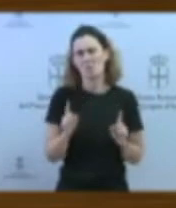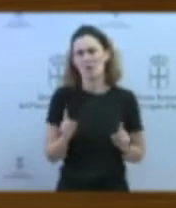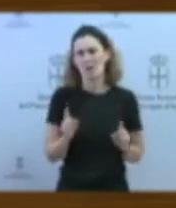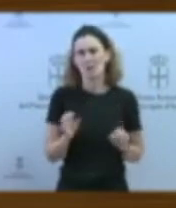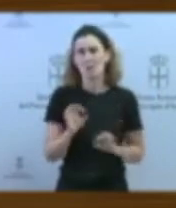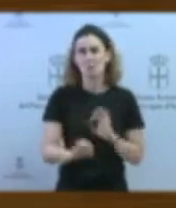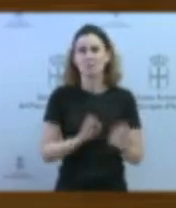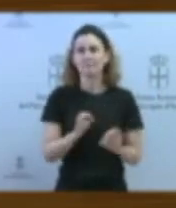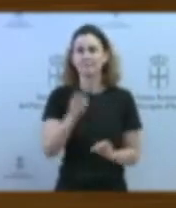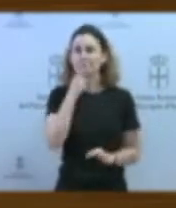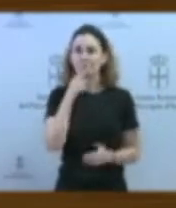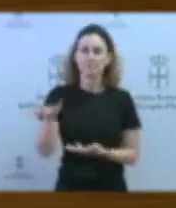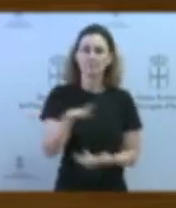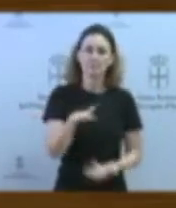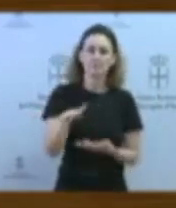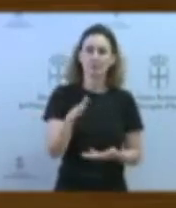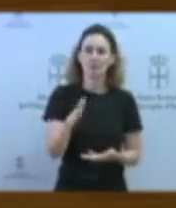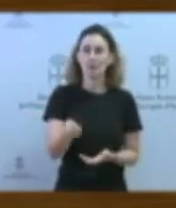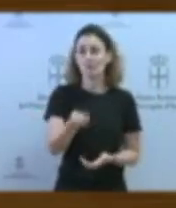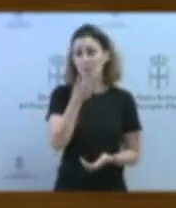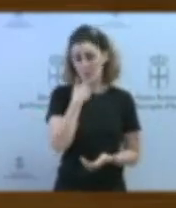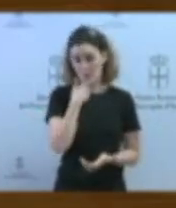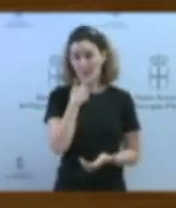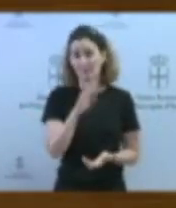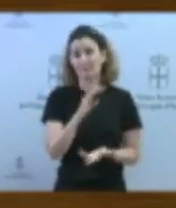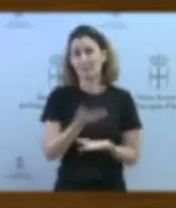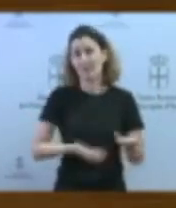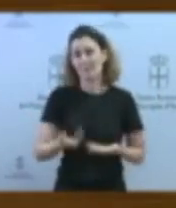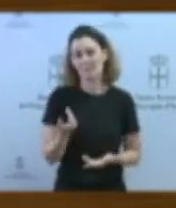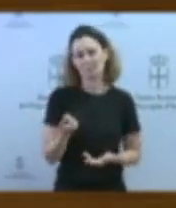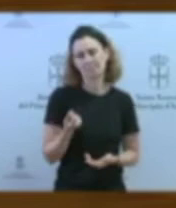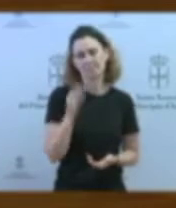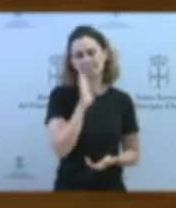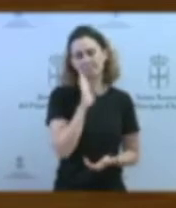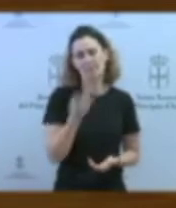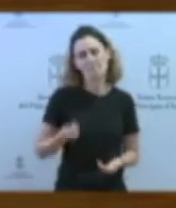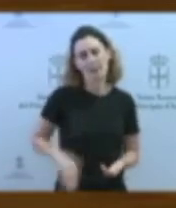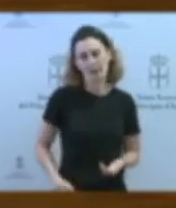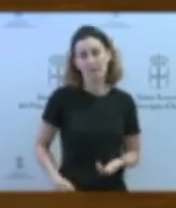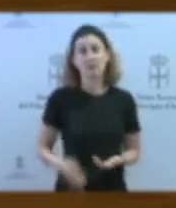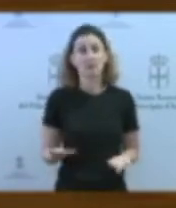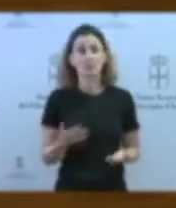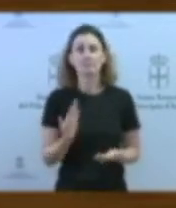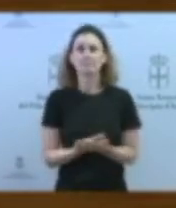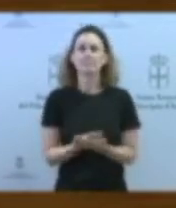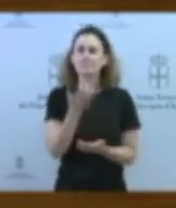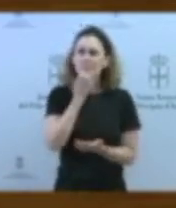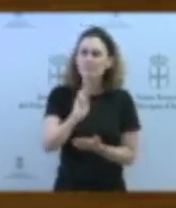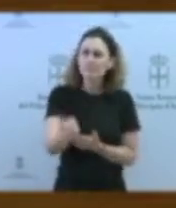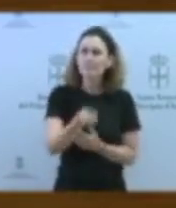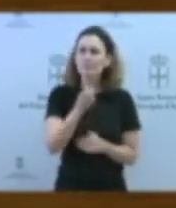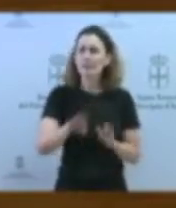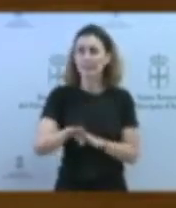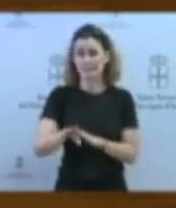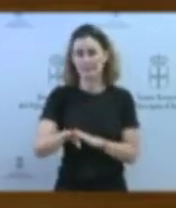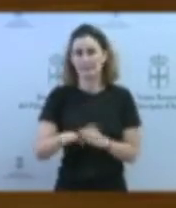pagos ilegales. Ahora bien, veamos también algunos ejemplos que demuestran que tampoco la derecha tiene el criterio de respetar